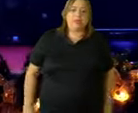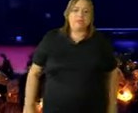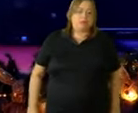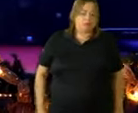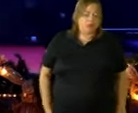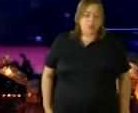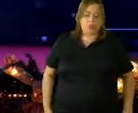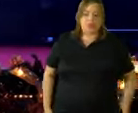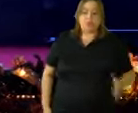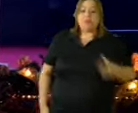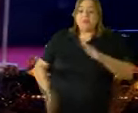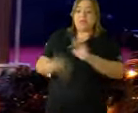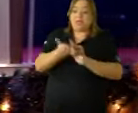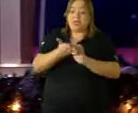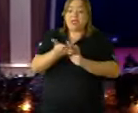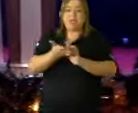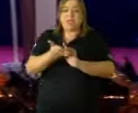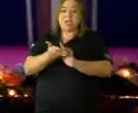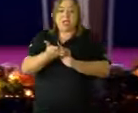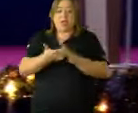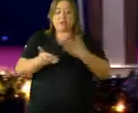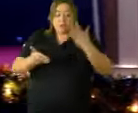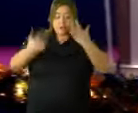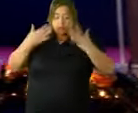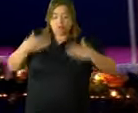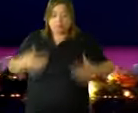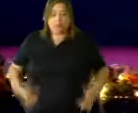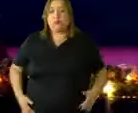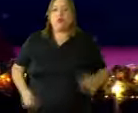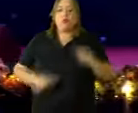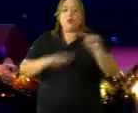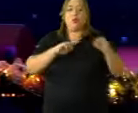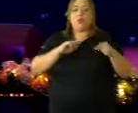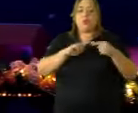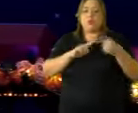fuera. Whatever it takes. Y cuando